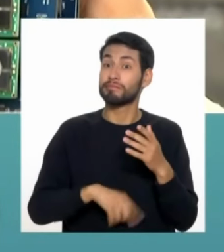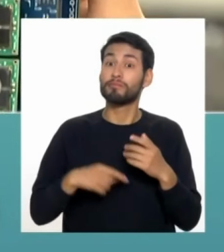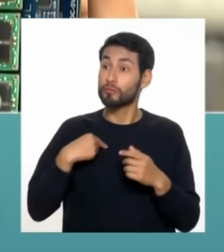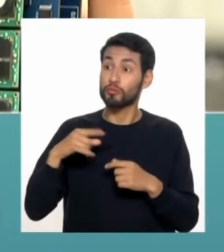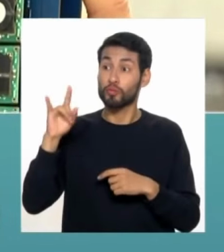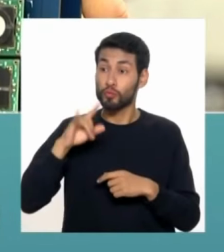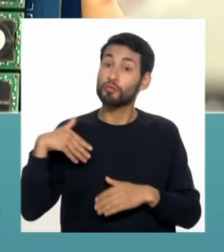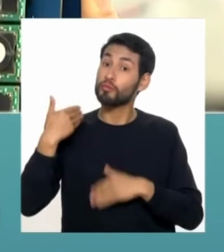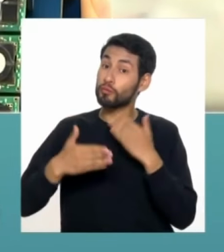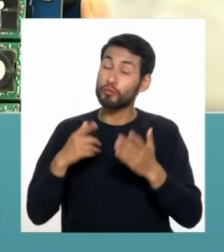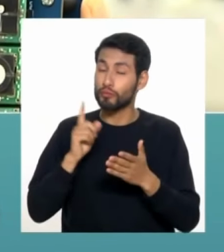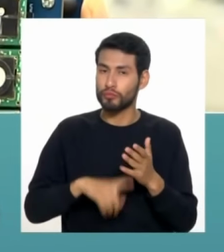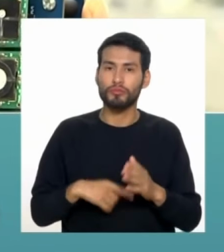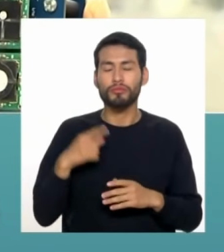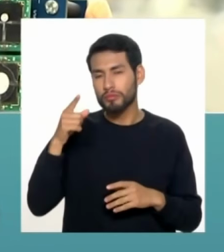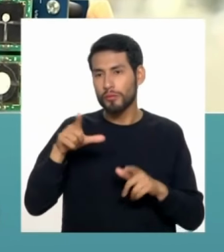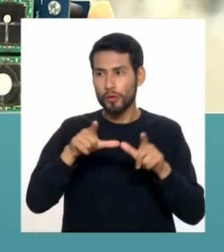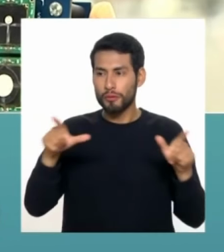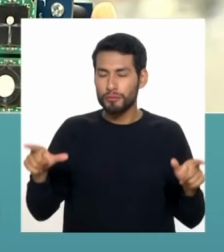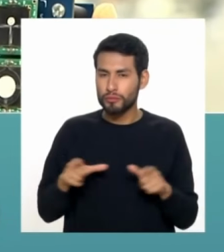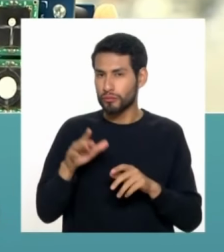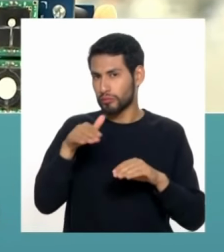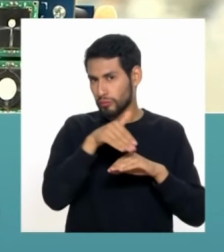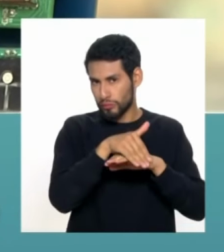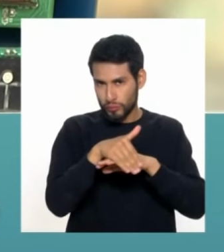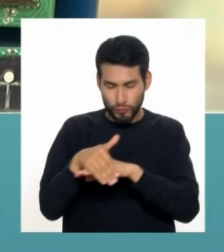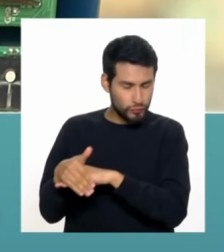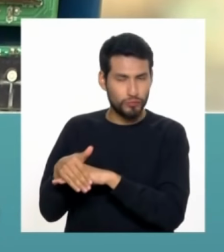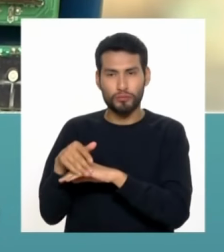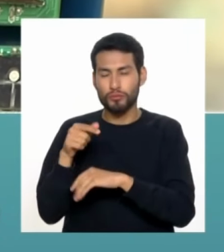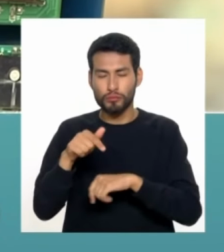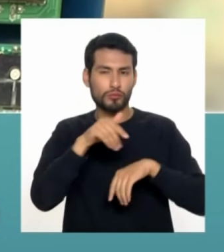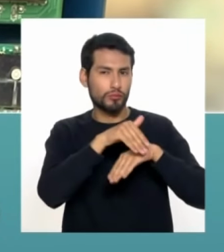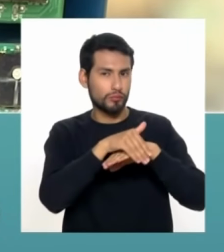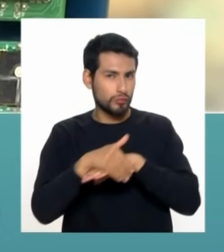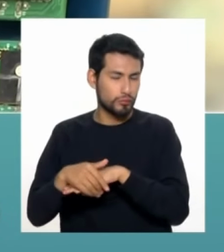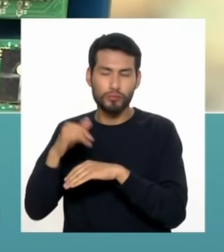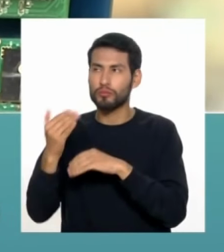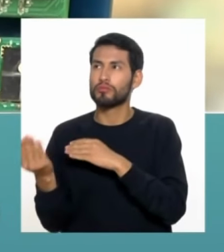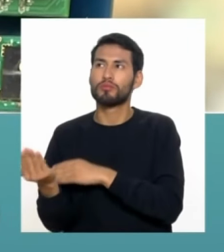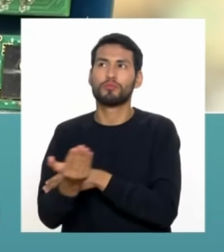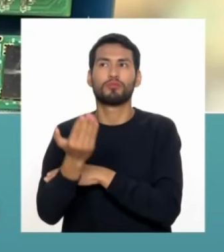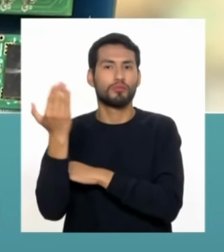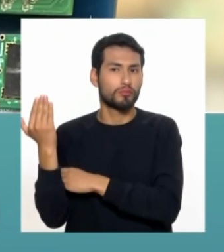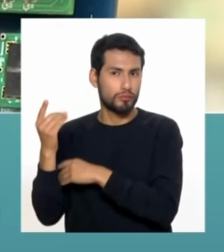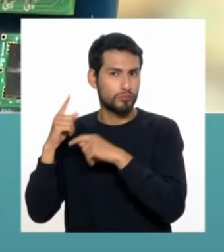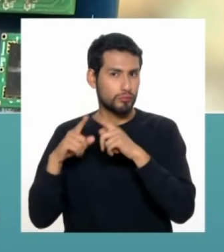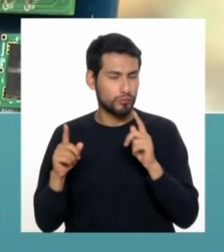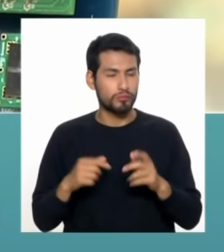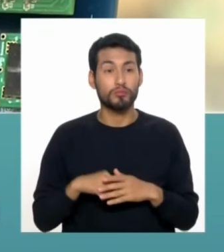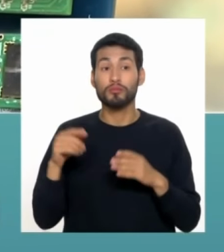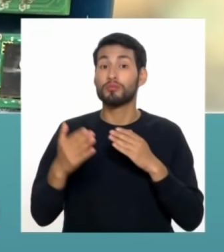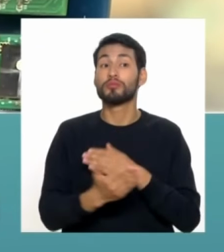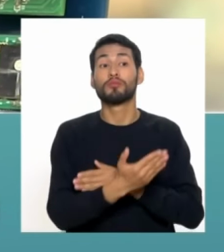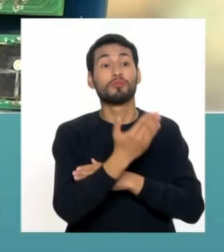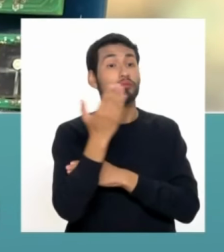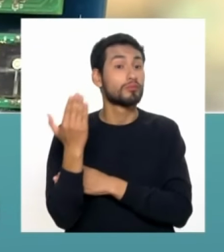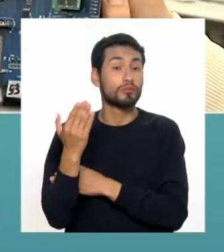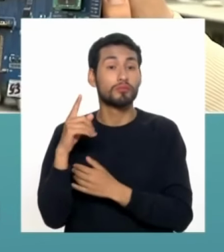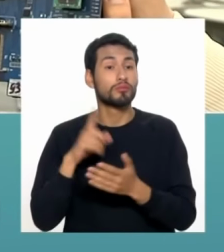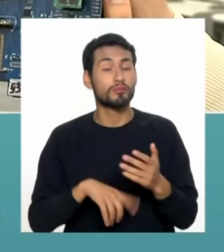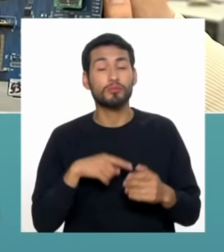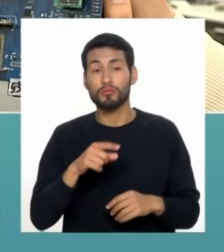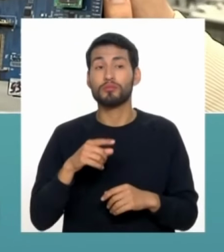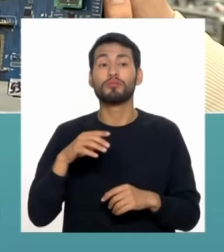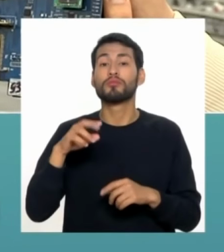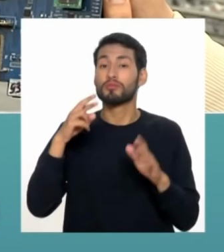diario, normalmente se establece una zona nocturna, un horario nocturno y un horario diurno. Para el horario diurno,